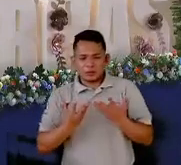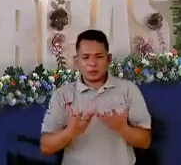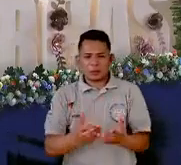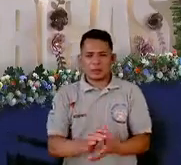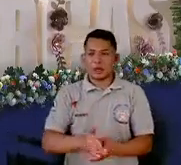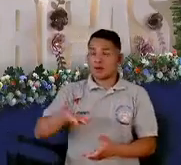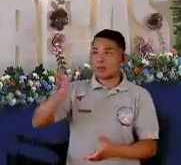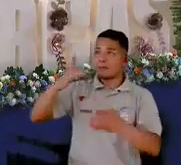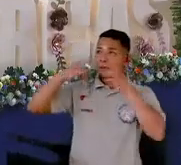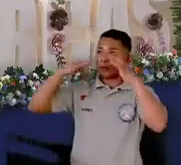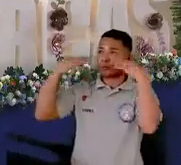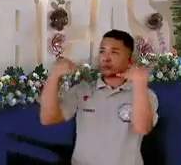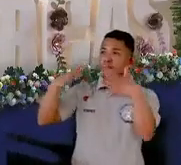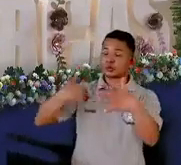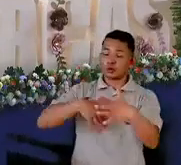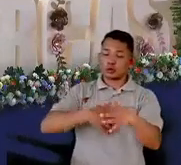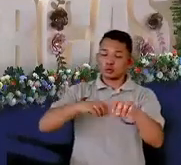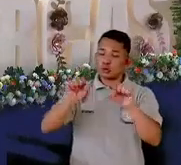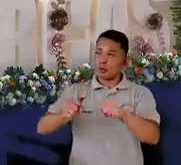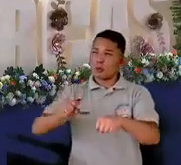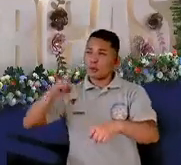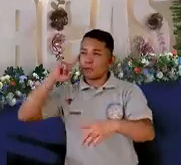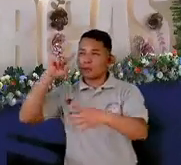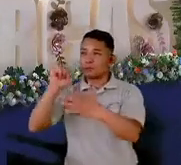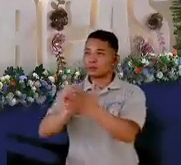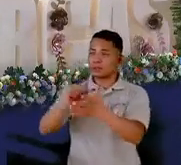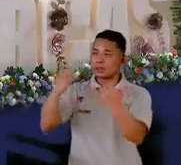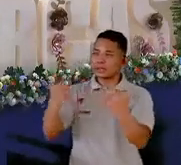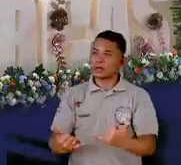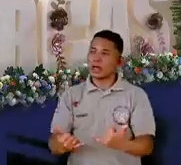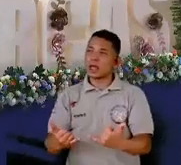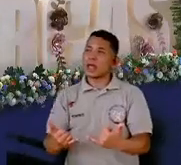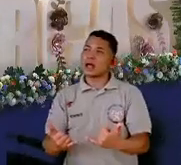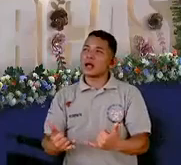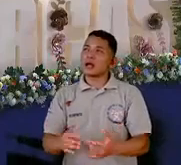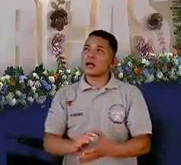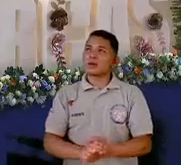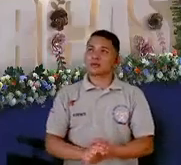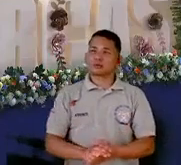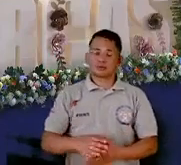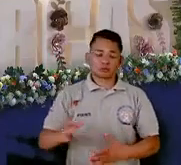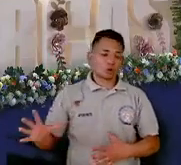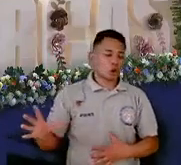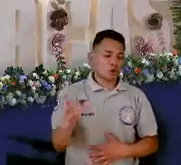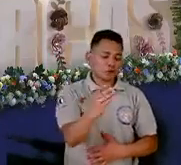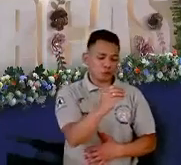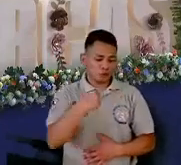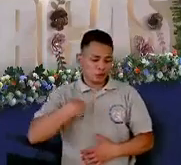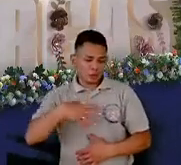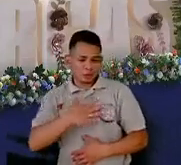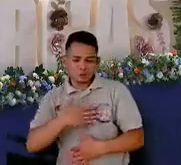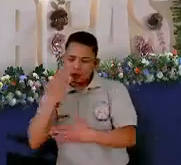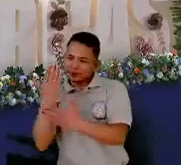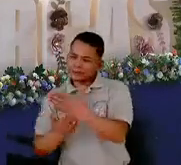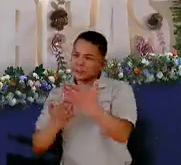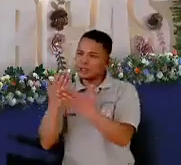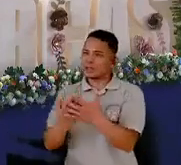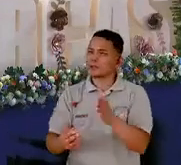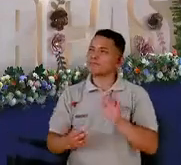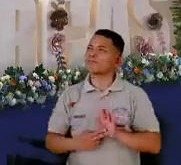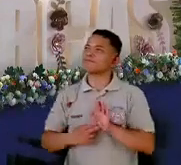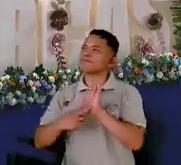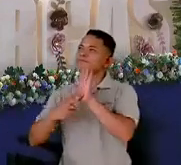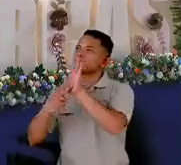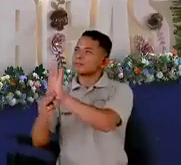lo podemos creer en esta hora. Por eso encomendamos todas nuestras peticiones delante de ti,